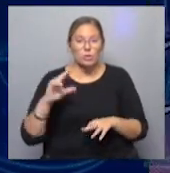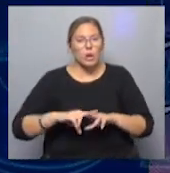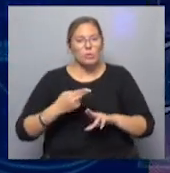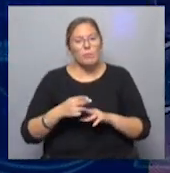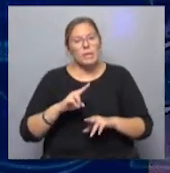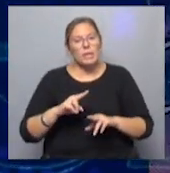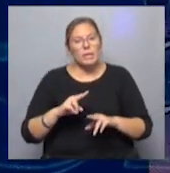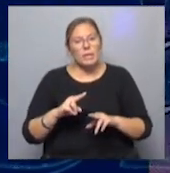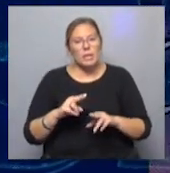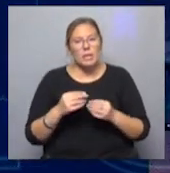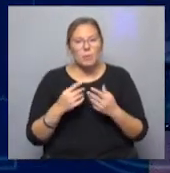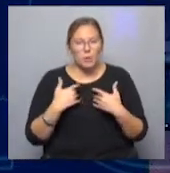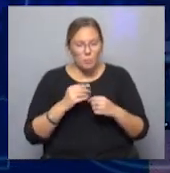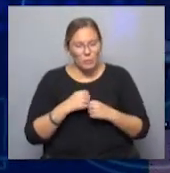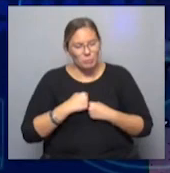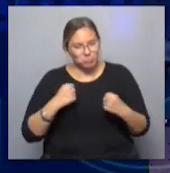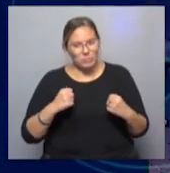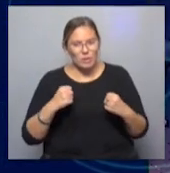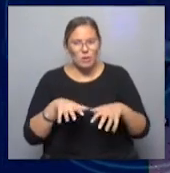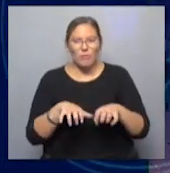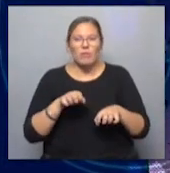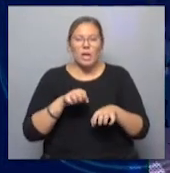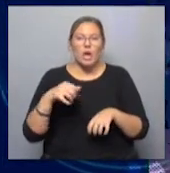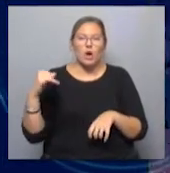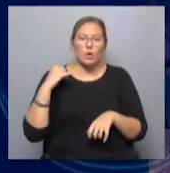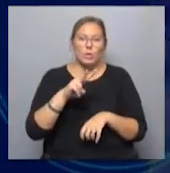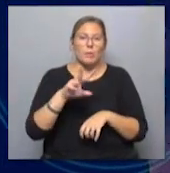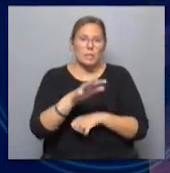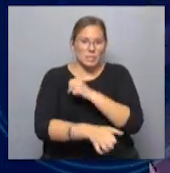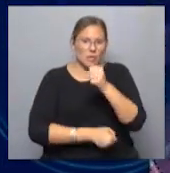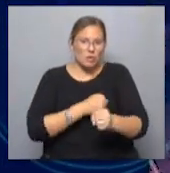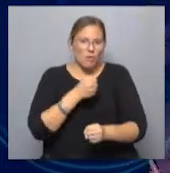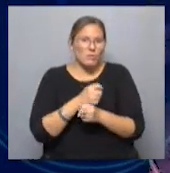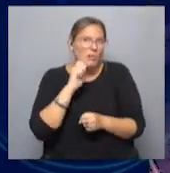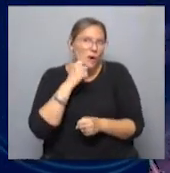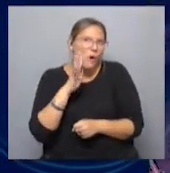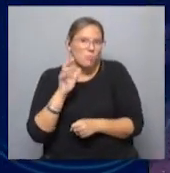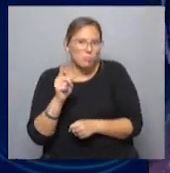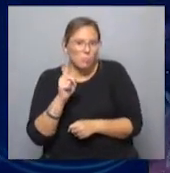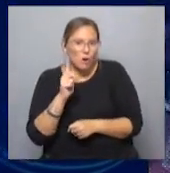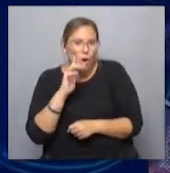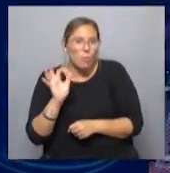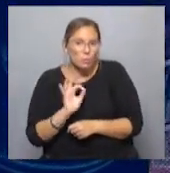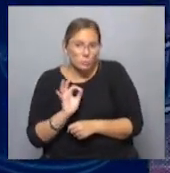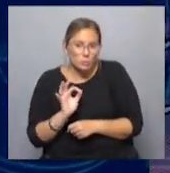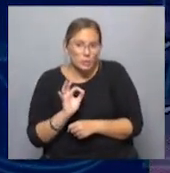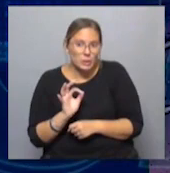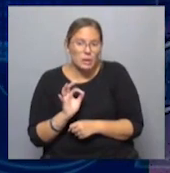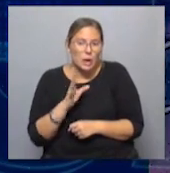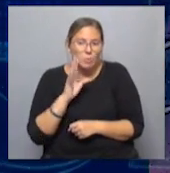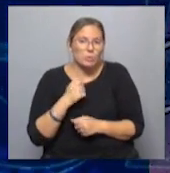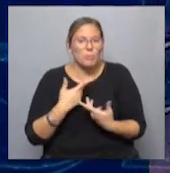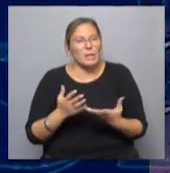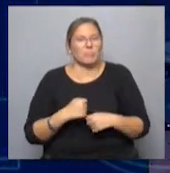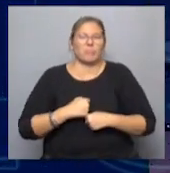repetir porque aparte es como que me agrando un poco porque yo viviendo en Colonia hace 25 años, es una linda oportunidad para agrandarme en el